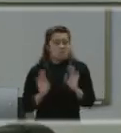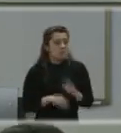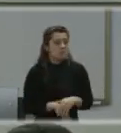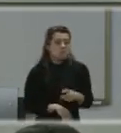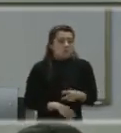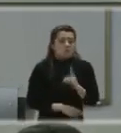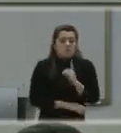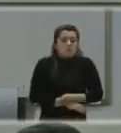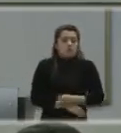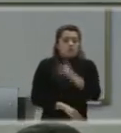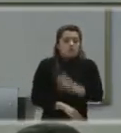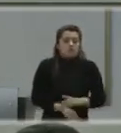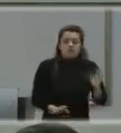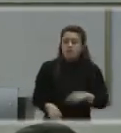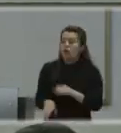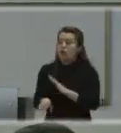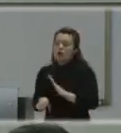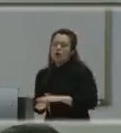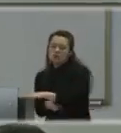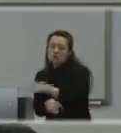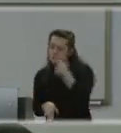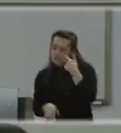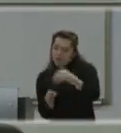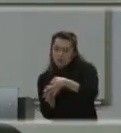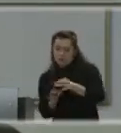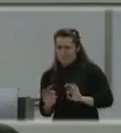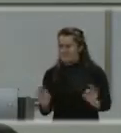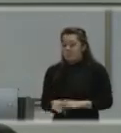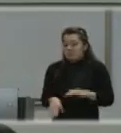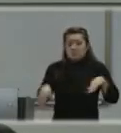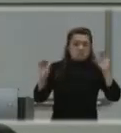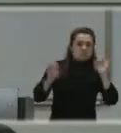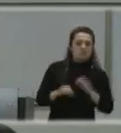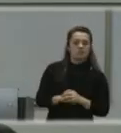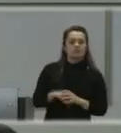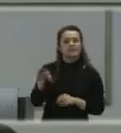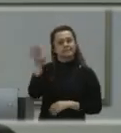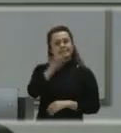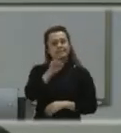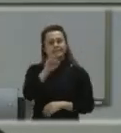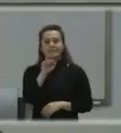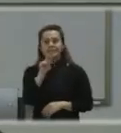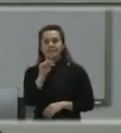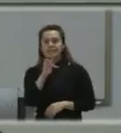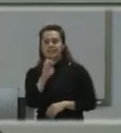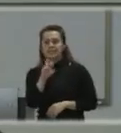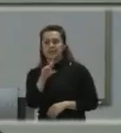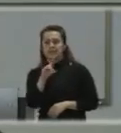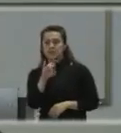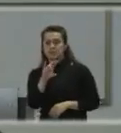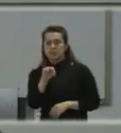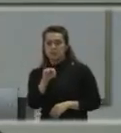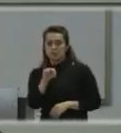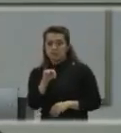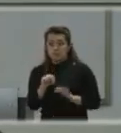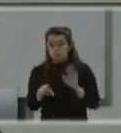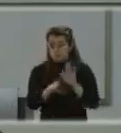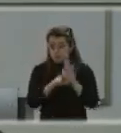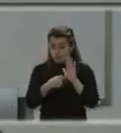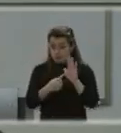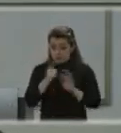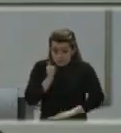ni explicarle las consecuencias que esto tiene, ¿sí? La interdicción, es importante decirlo, no es un requisito legal